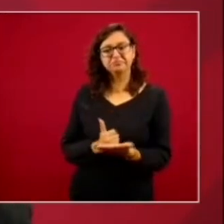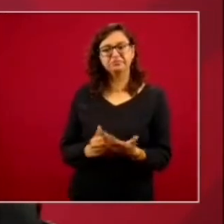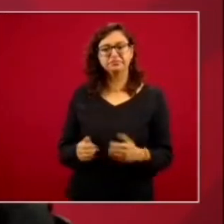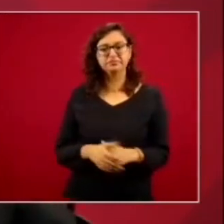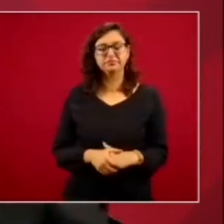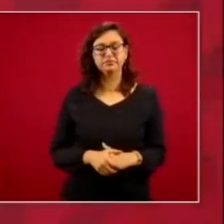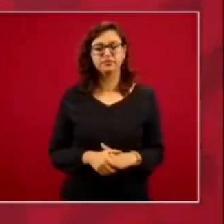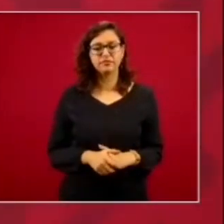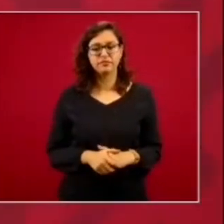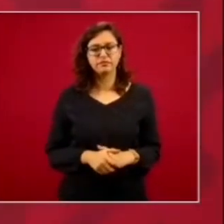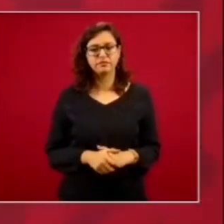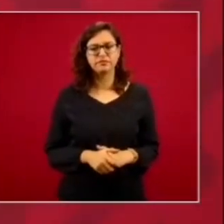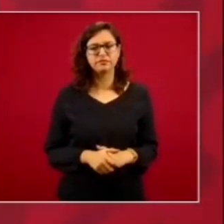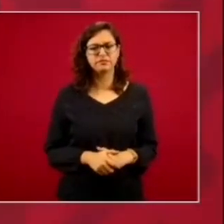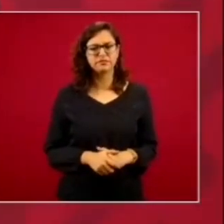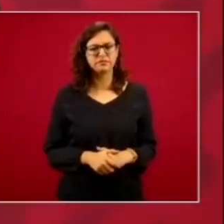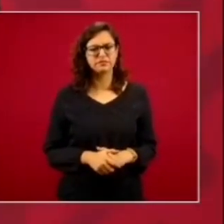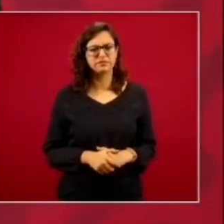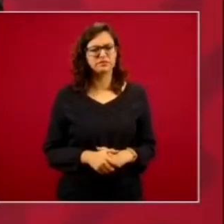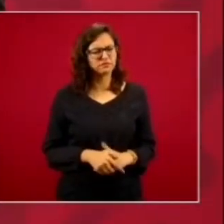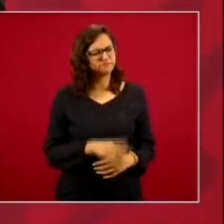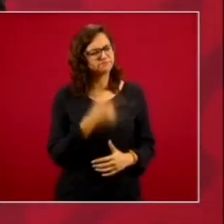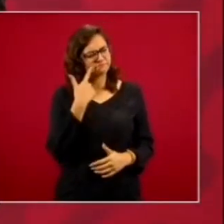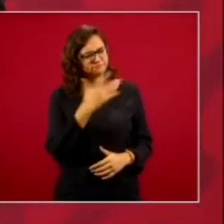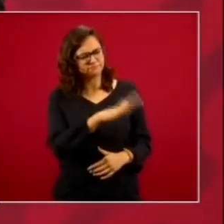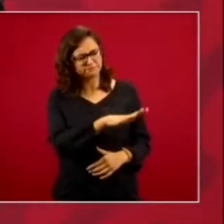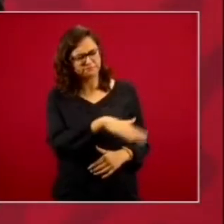A ver, ¿no tendremos por ahí